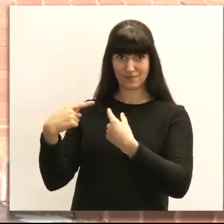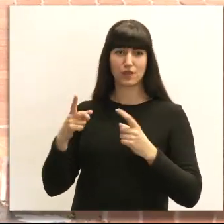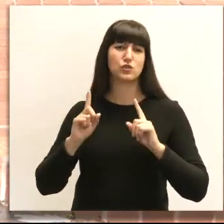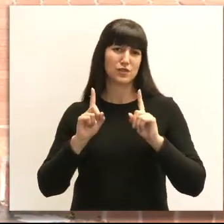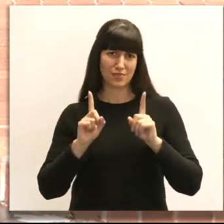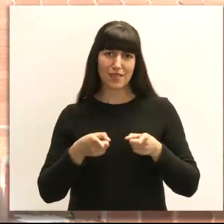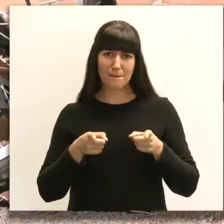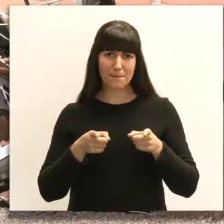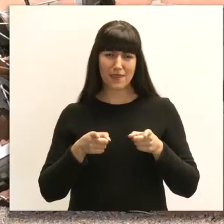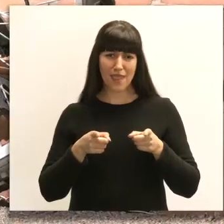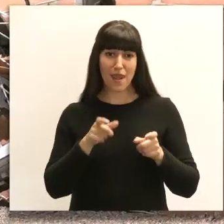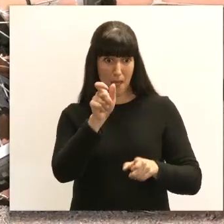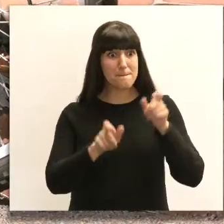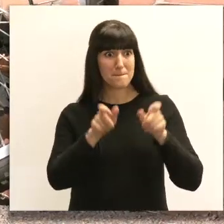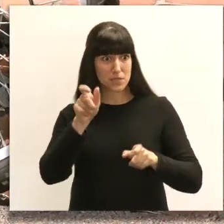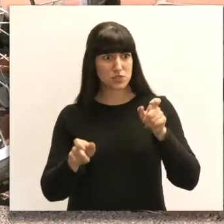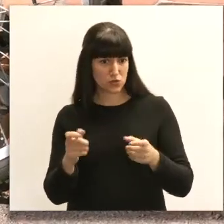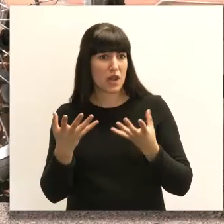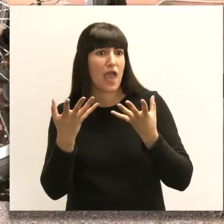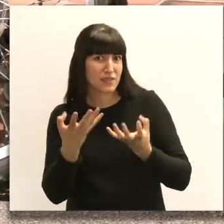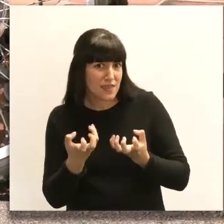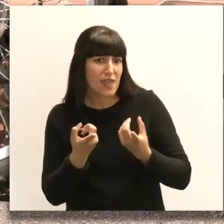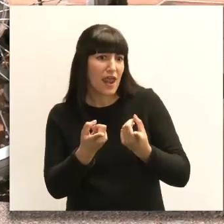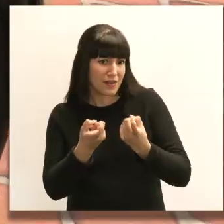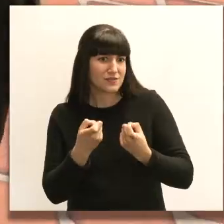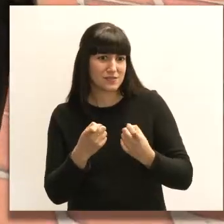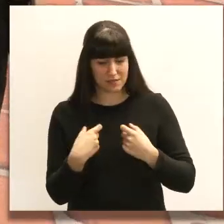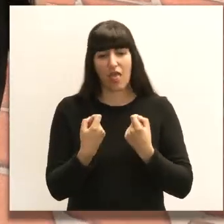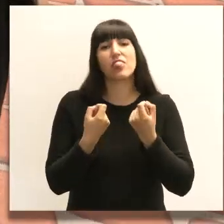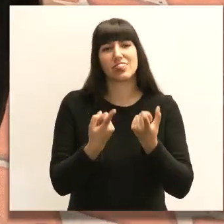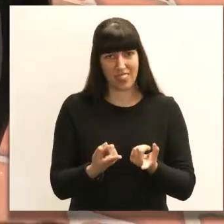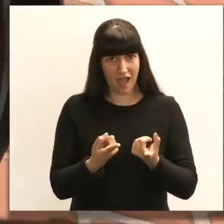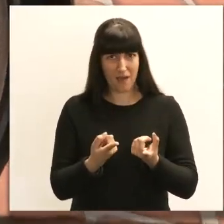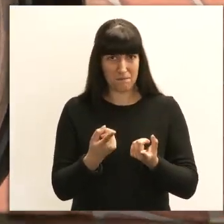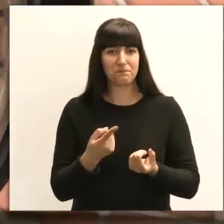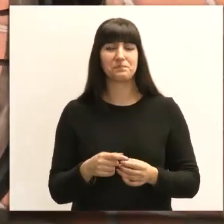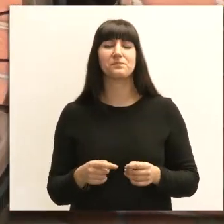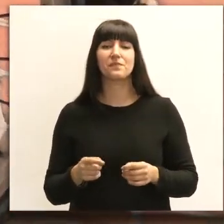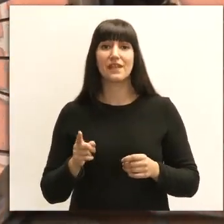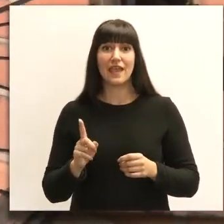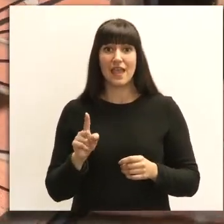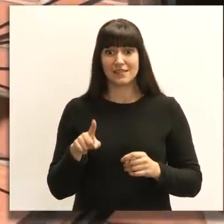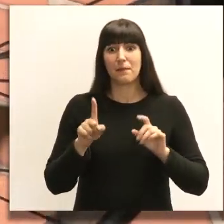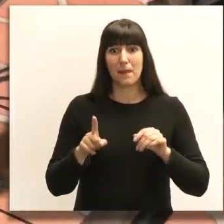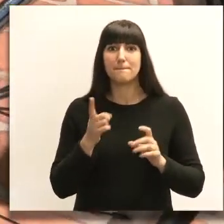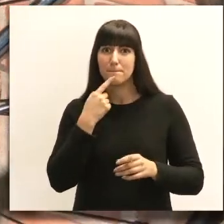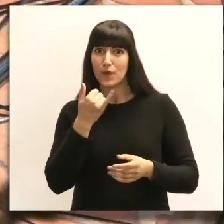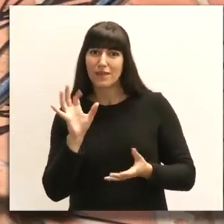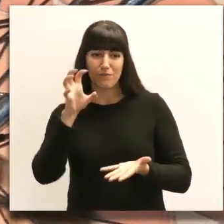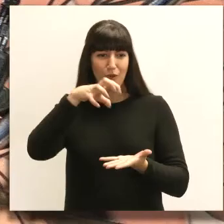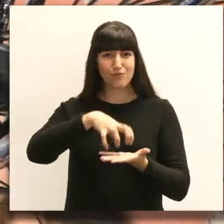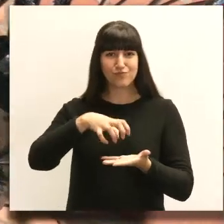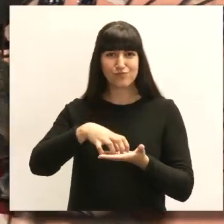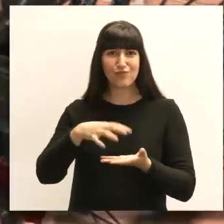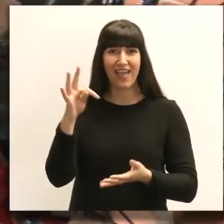una donación que también está a disposición y disponibilidad de la población. En el